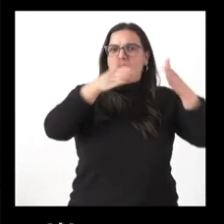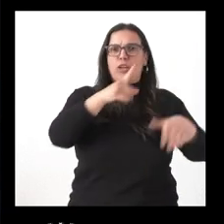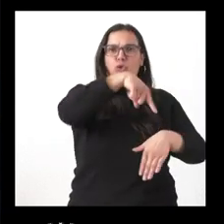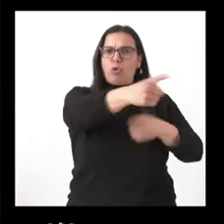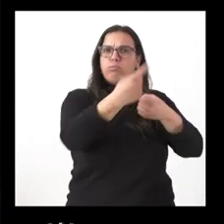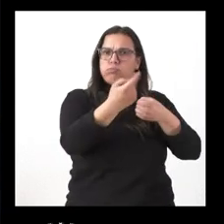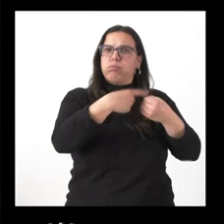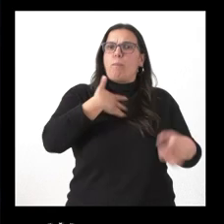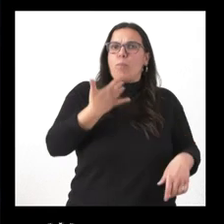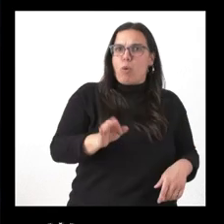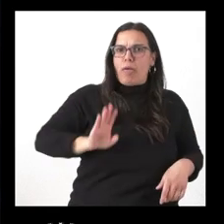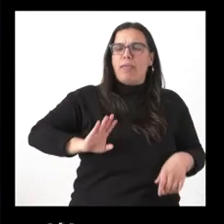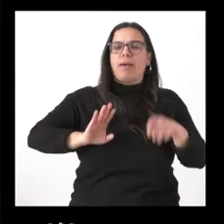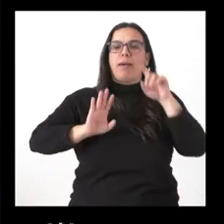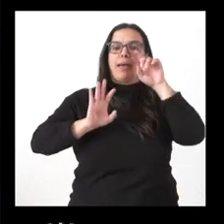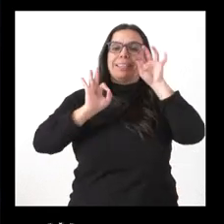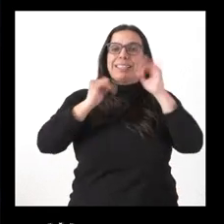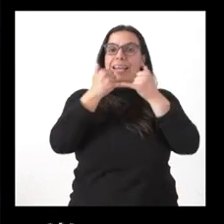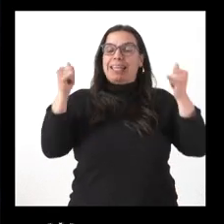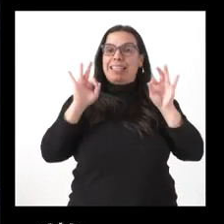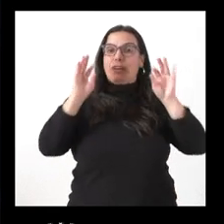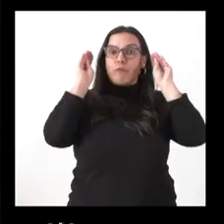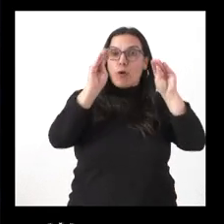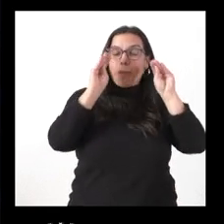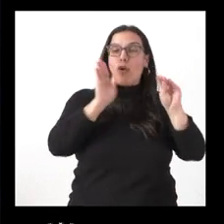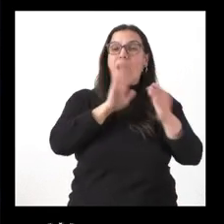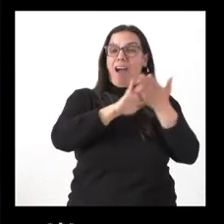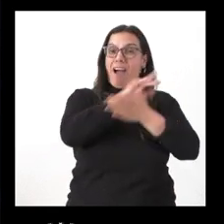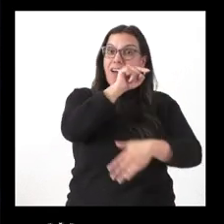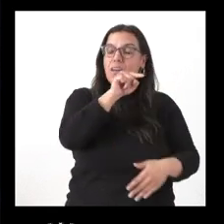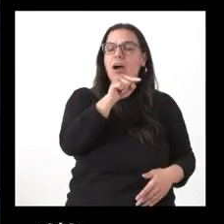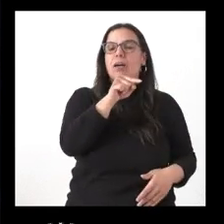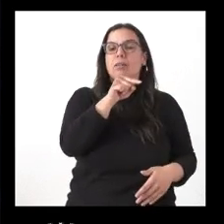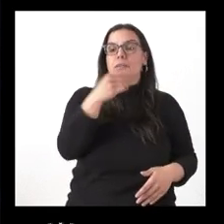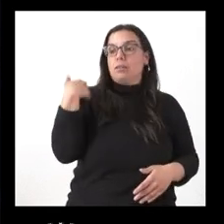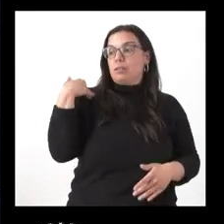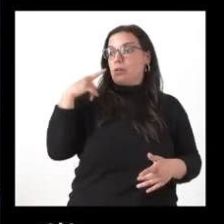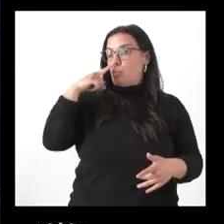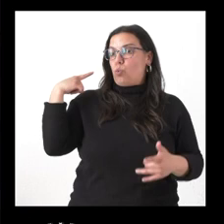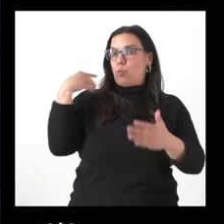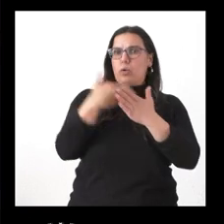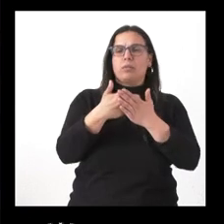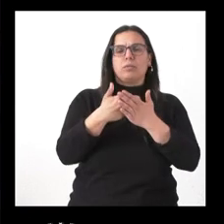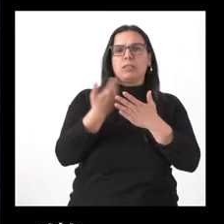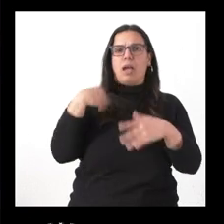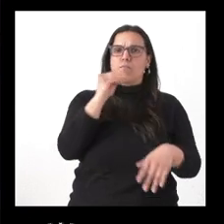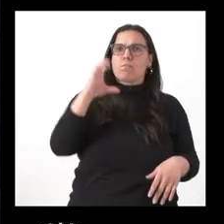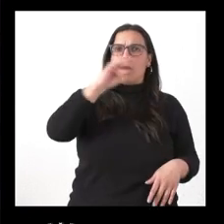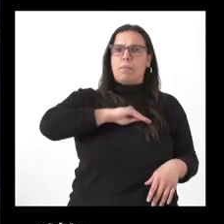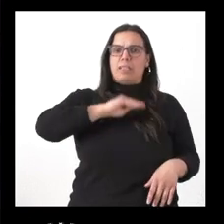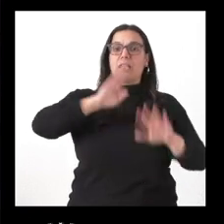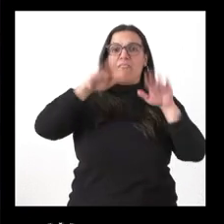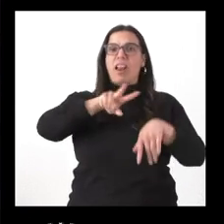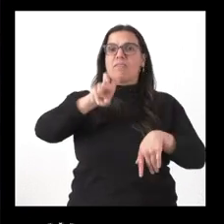presentando y las líneas en concretas de formación a las que se hacía referencia pues este último año tuvieron un incremento muy relevante y se vieron para formar